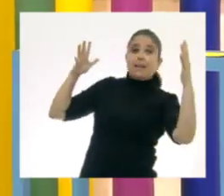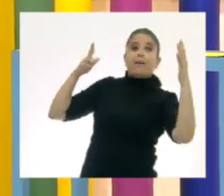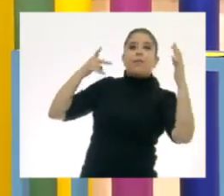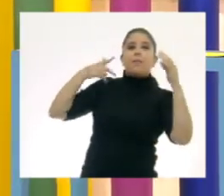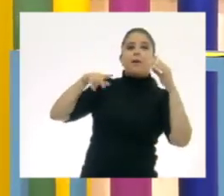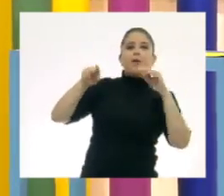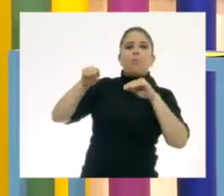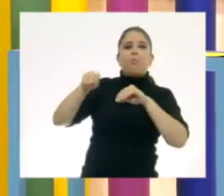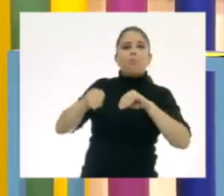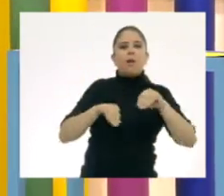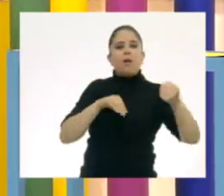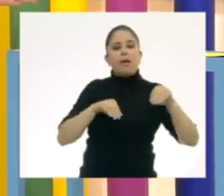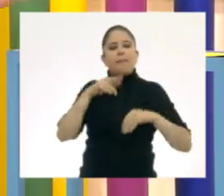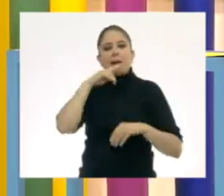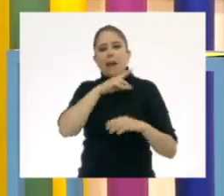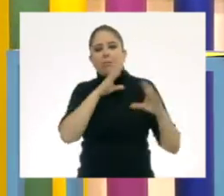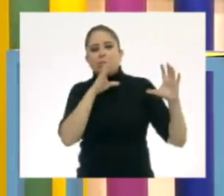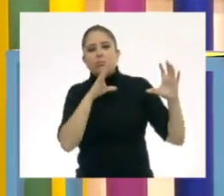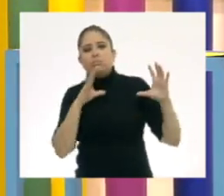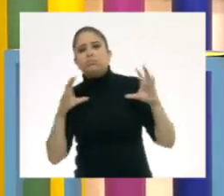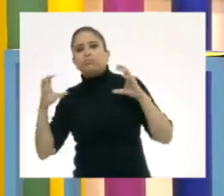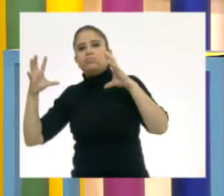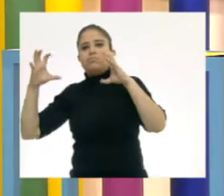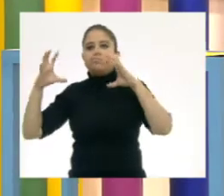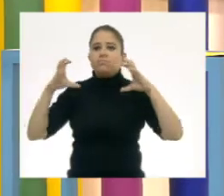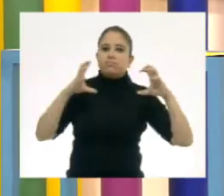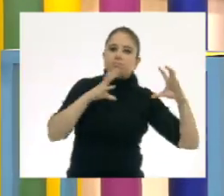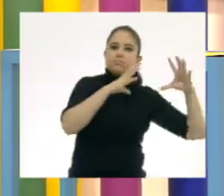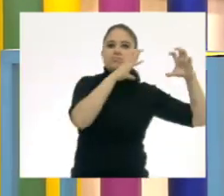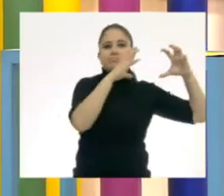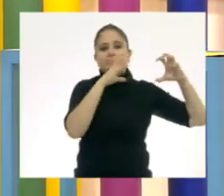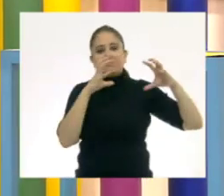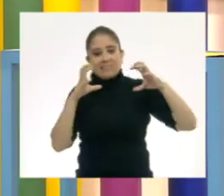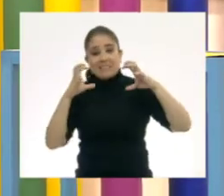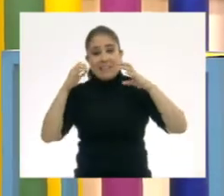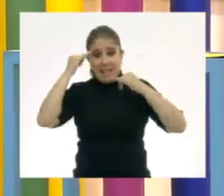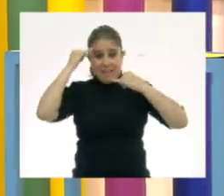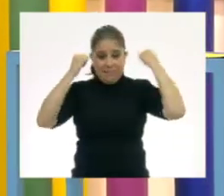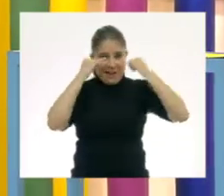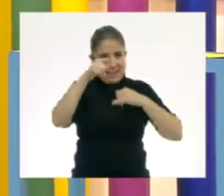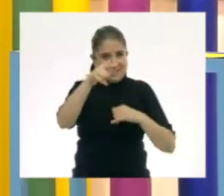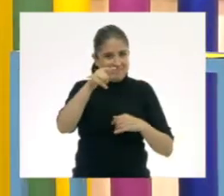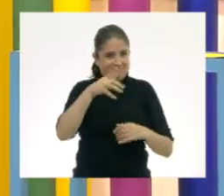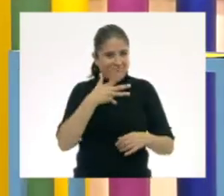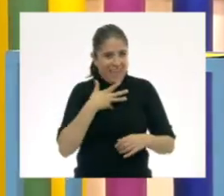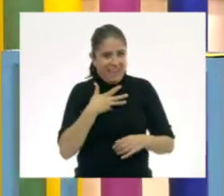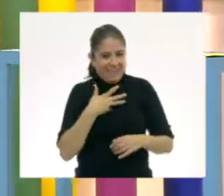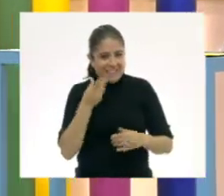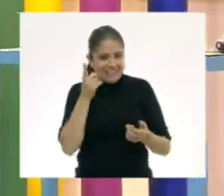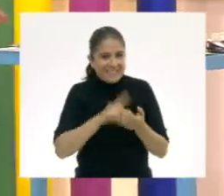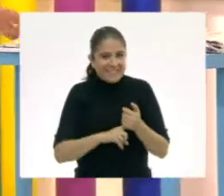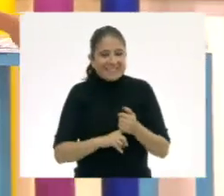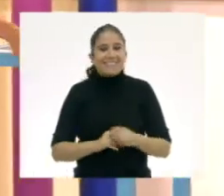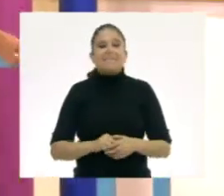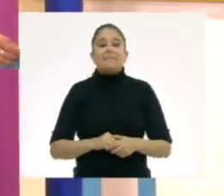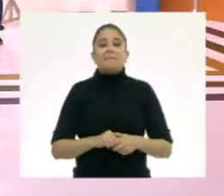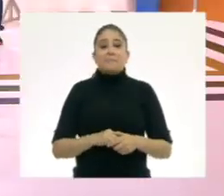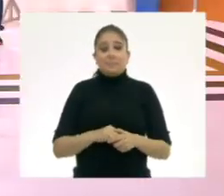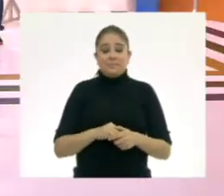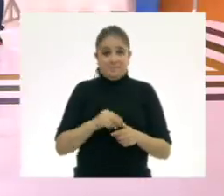así se mueven muy rápido, exactamente. Sí. Y creo que con tu imaginación lo habrás logrado. Muy bien. Y para